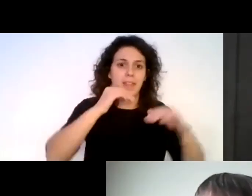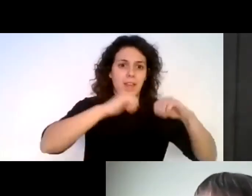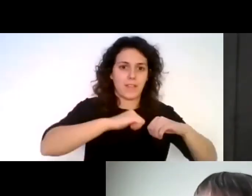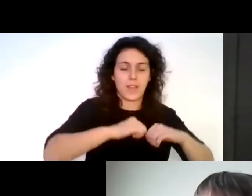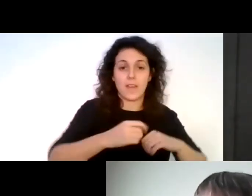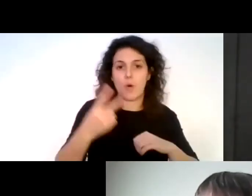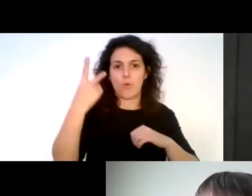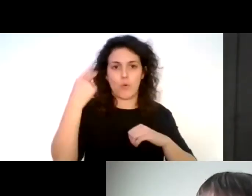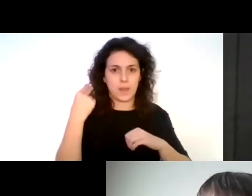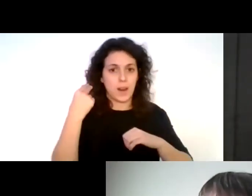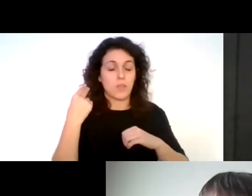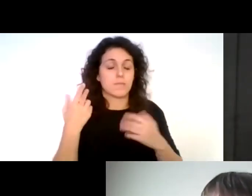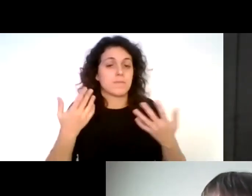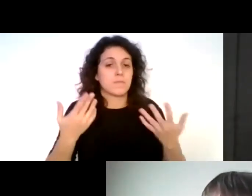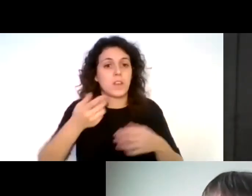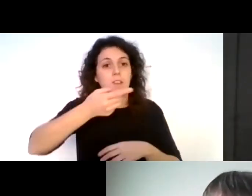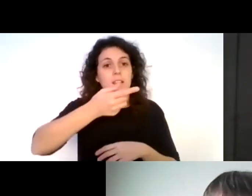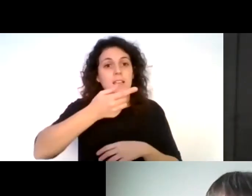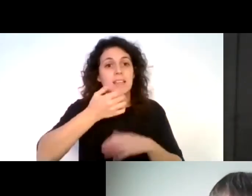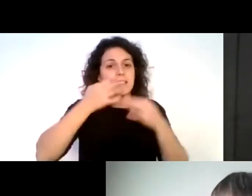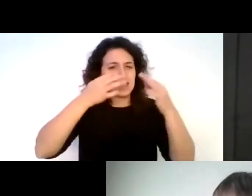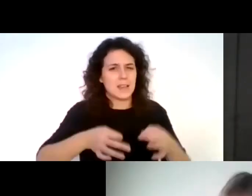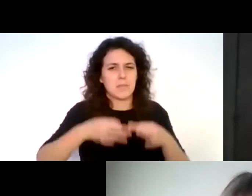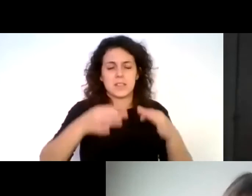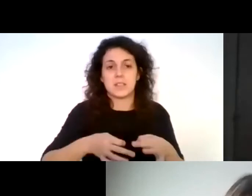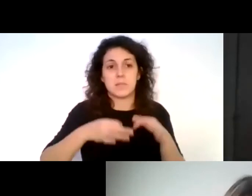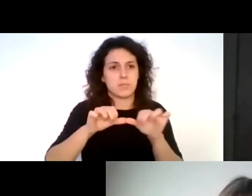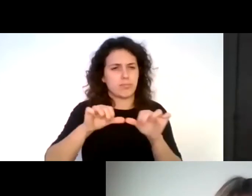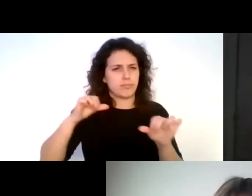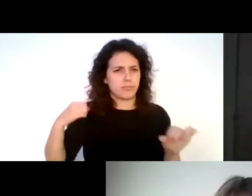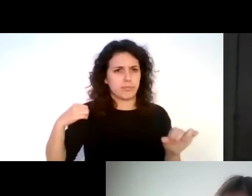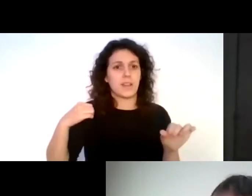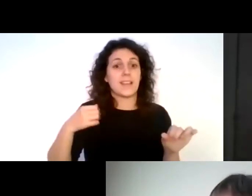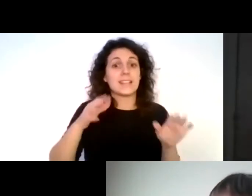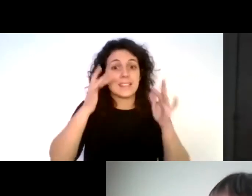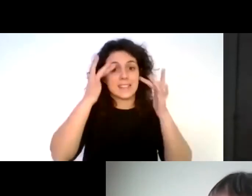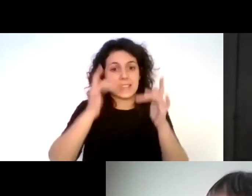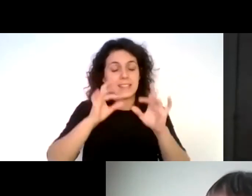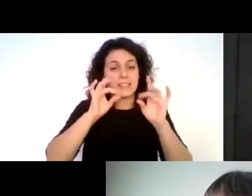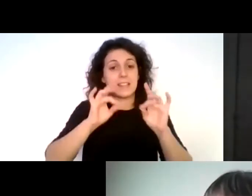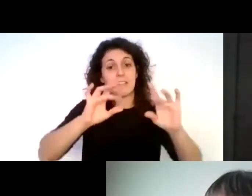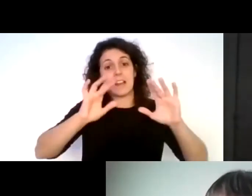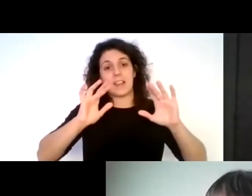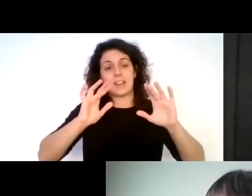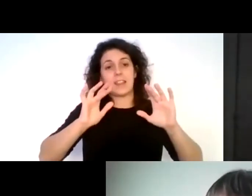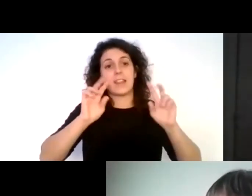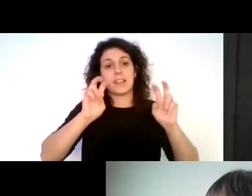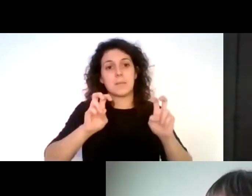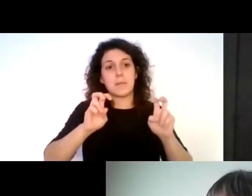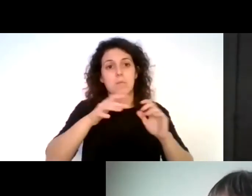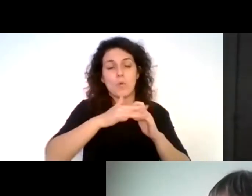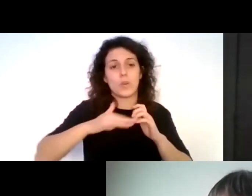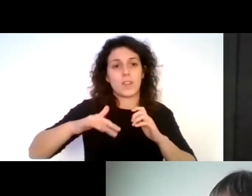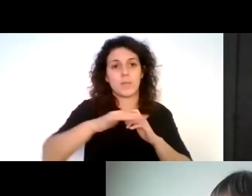jubilados. Por tanto, desde siempre se ha tenido una especial sensibilidad en dotar al municipio de